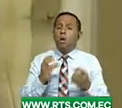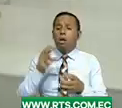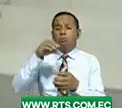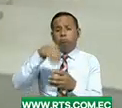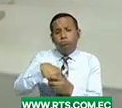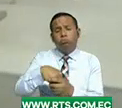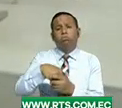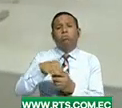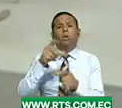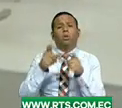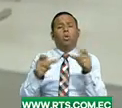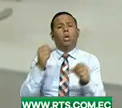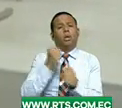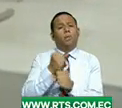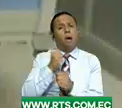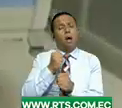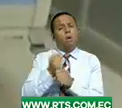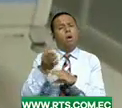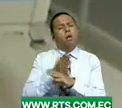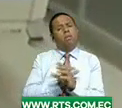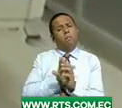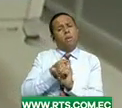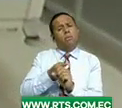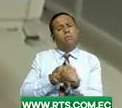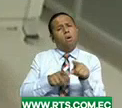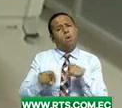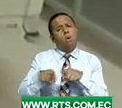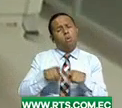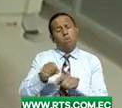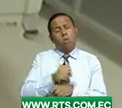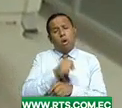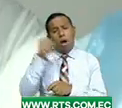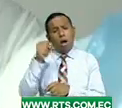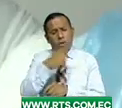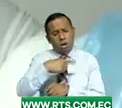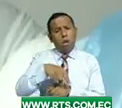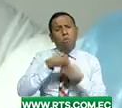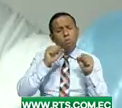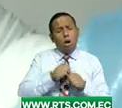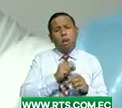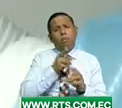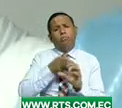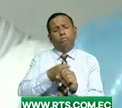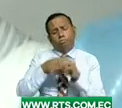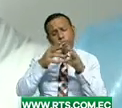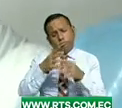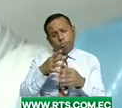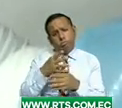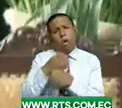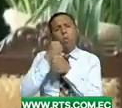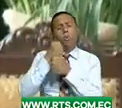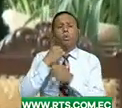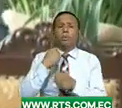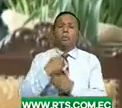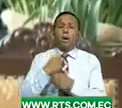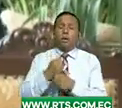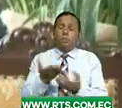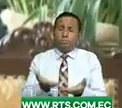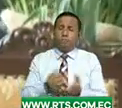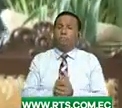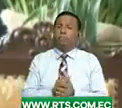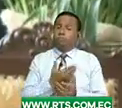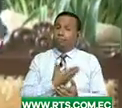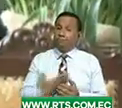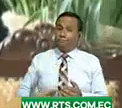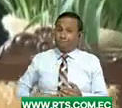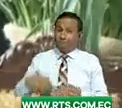nombramiento o ganadores de concurso e impulsar el desarrollo académico y tecnificación de los profesionales. Es por eso que el presidente de la